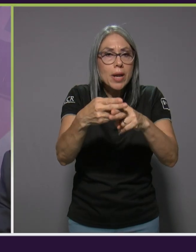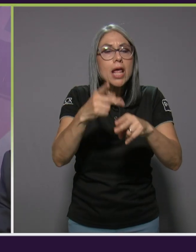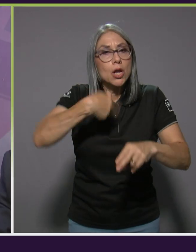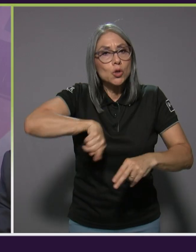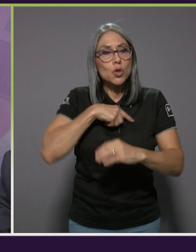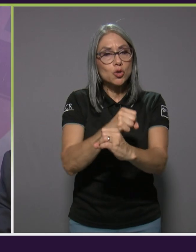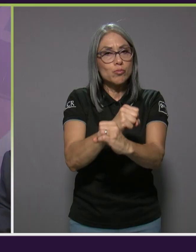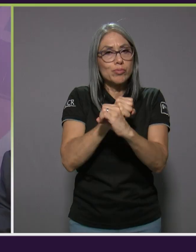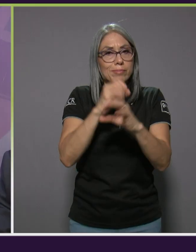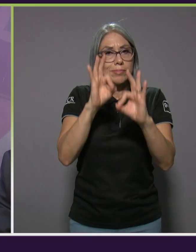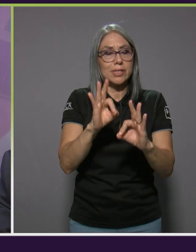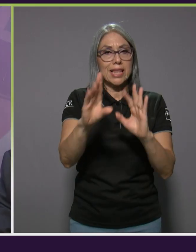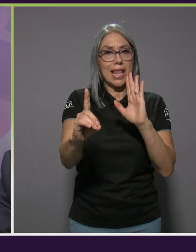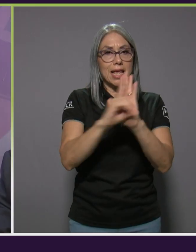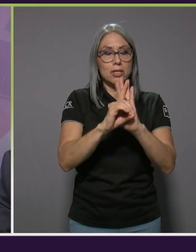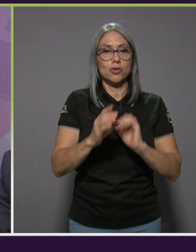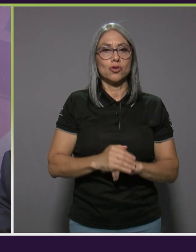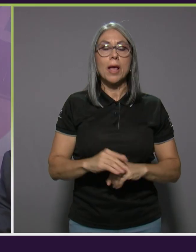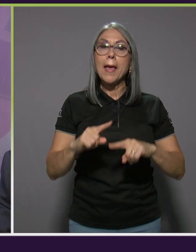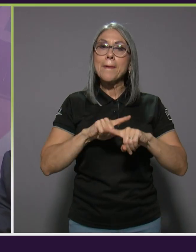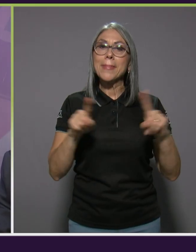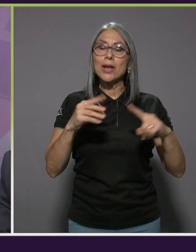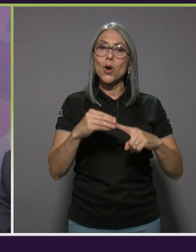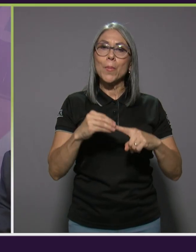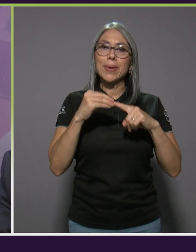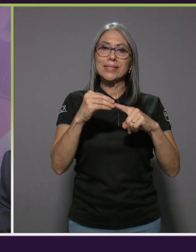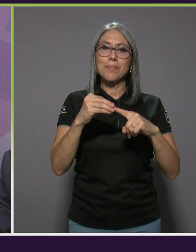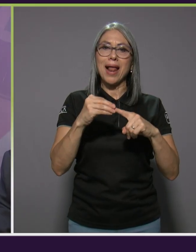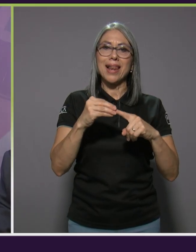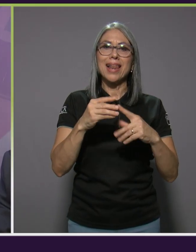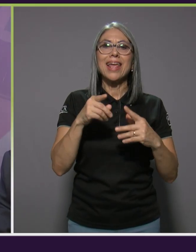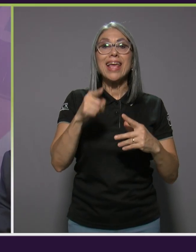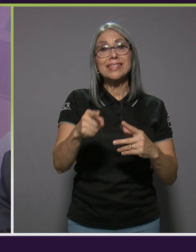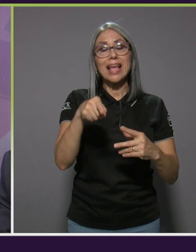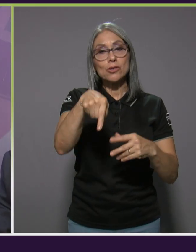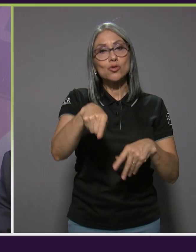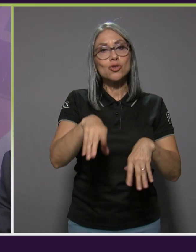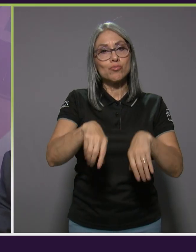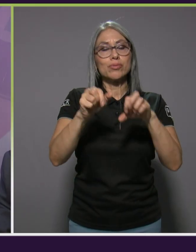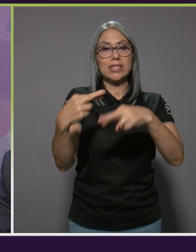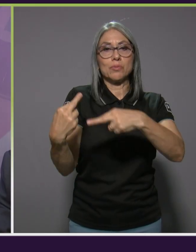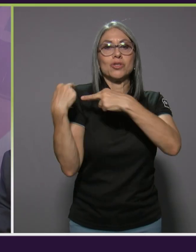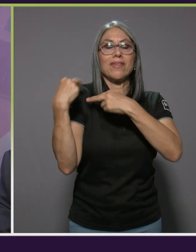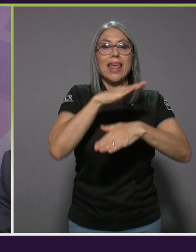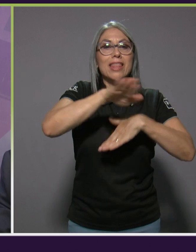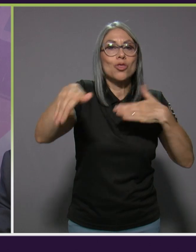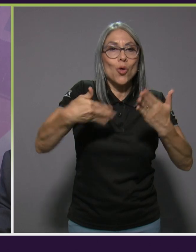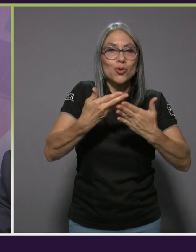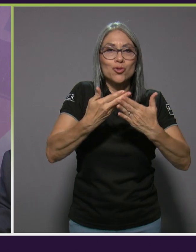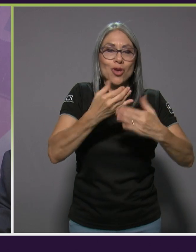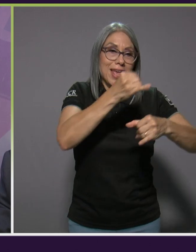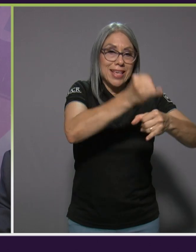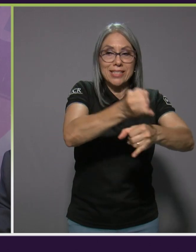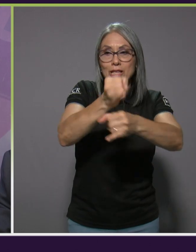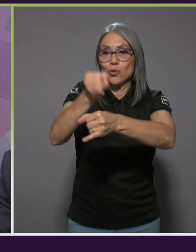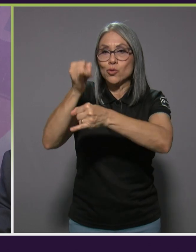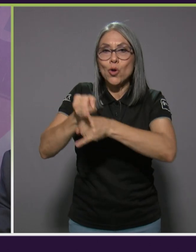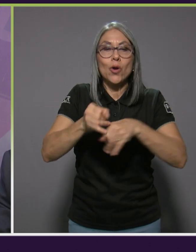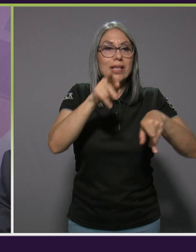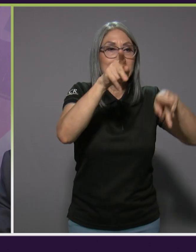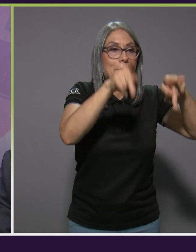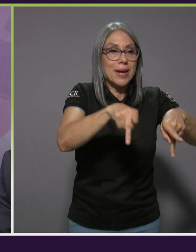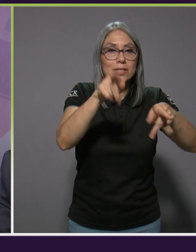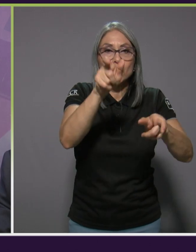lo principal en todo esto es que es una responsabilidad de todos, de instituciones, de personas, de la comunidad, de los